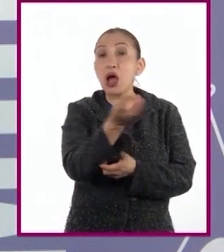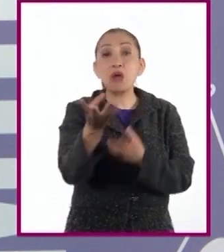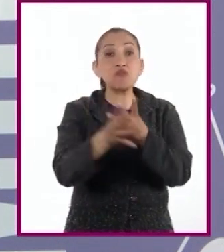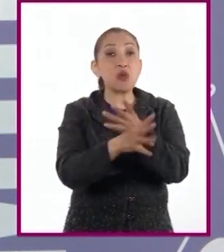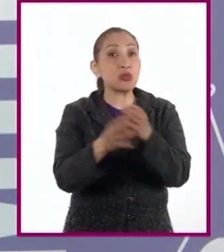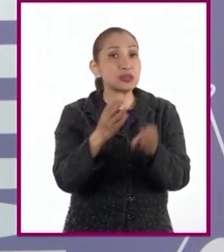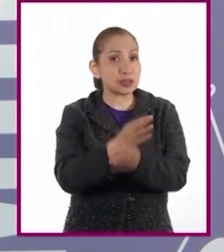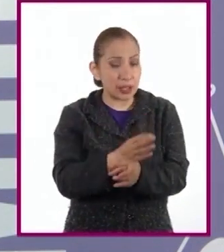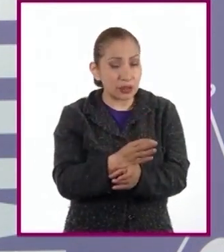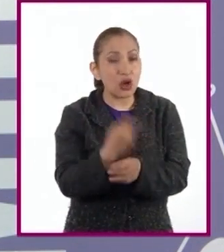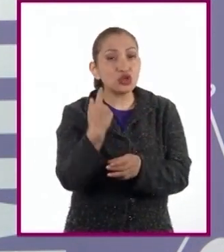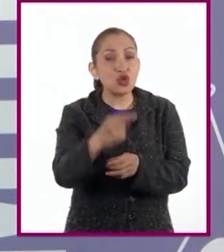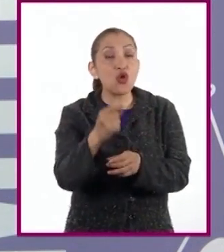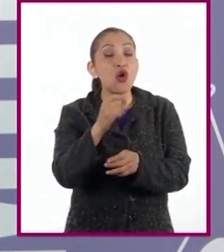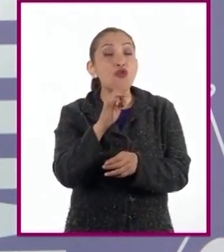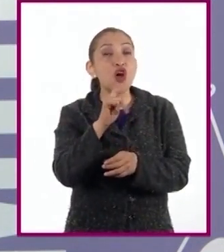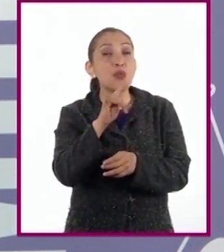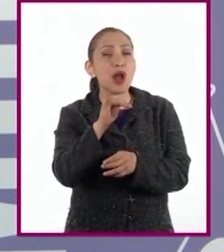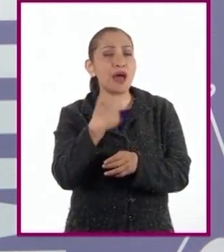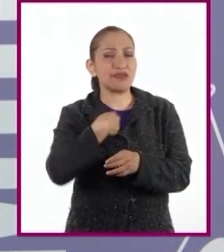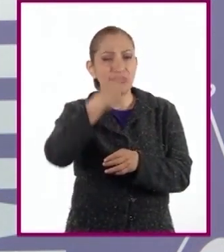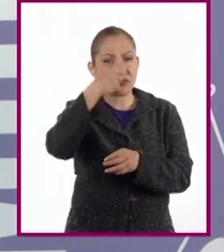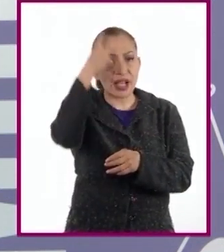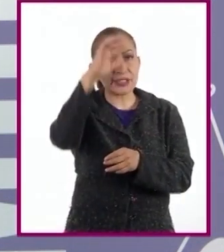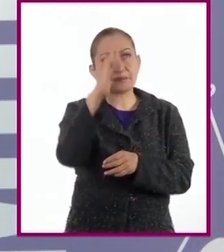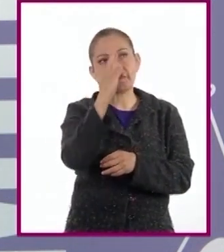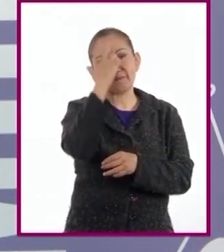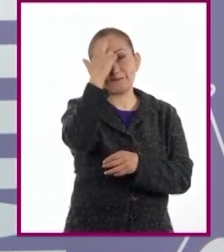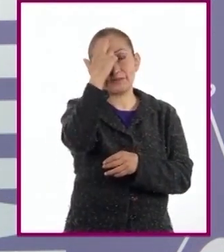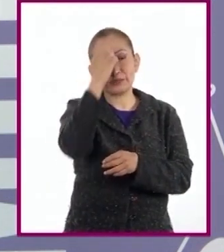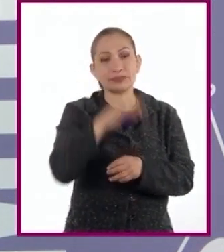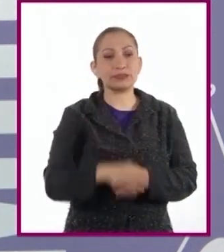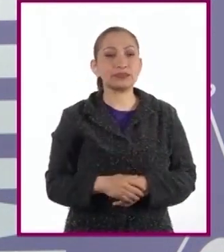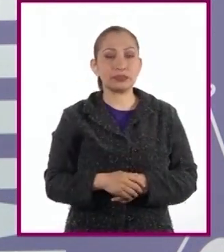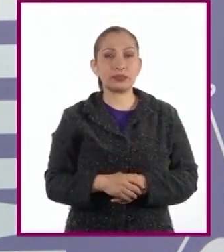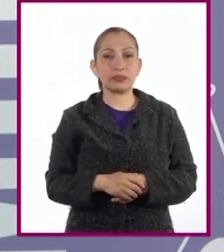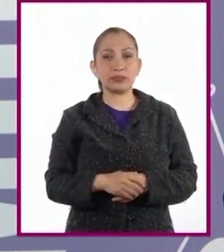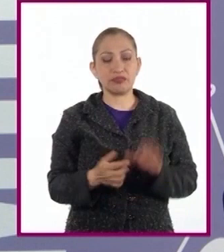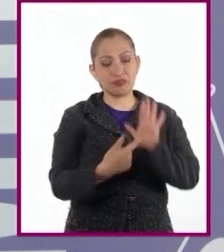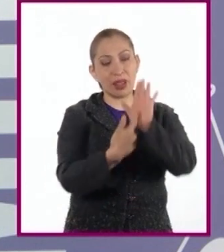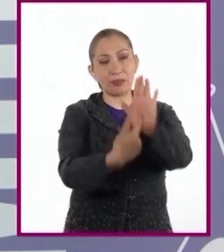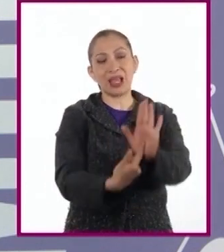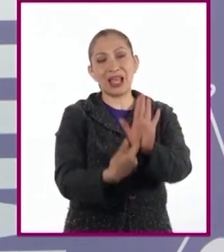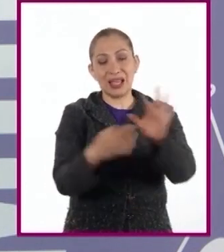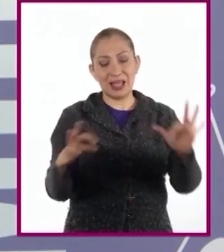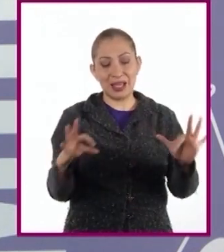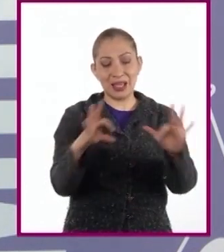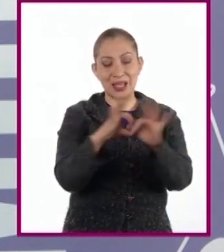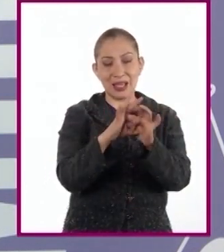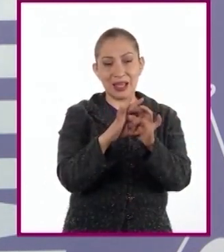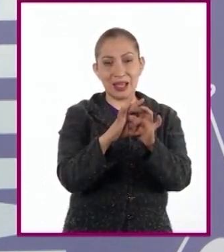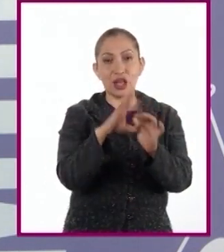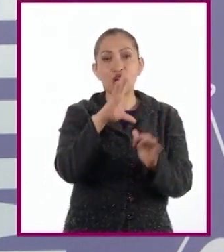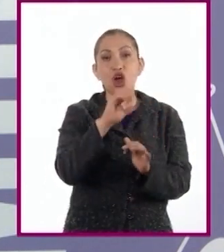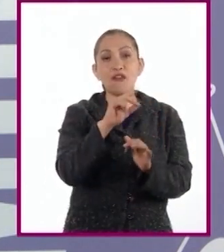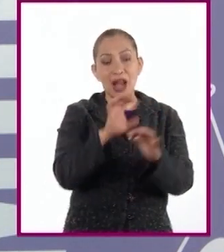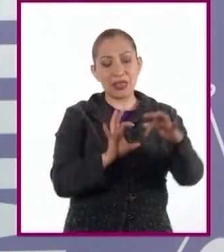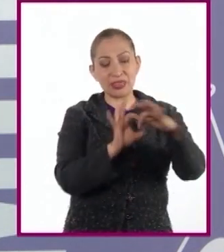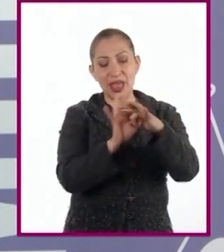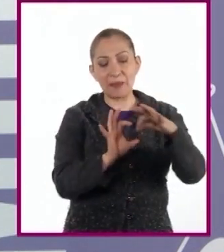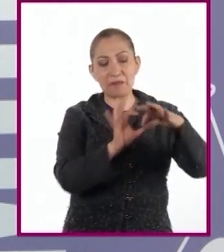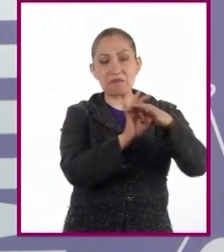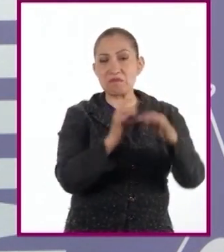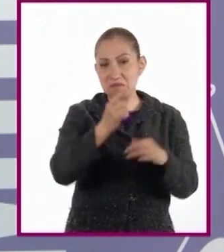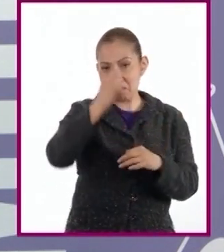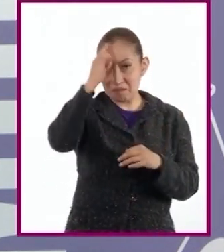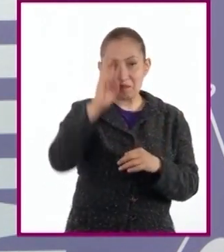sustancia. Su fórmula química es muy fácil de recordar. Representar el enlace químico covalente del agua es más fácil de lo